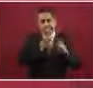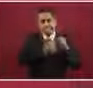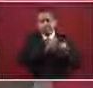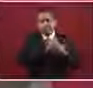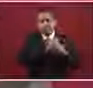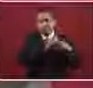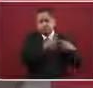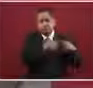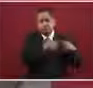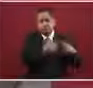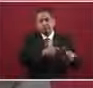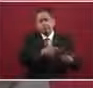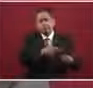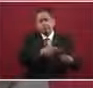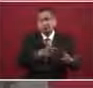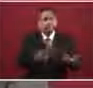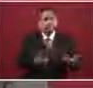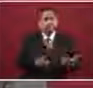que